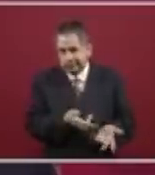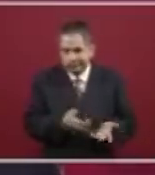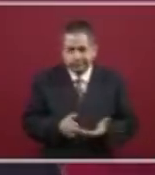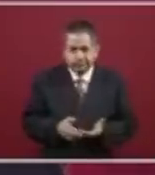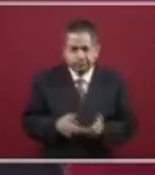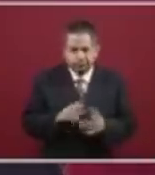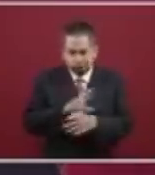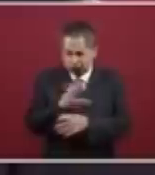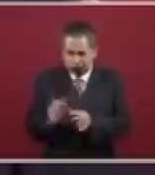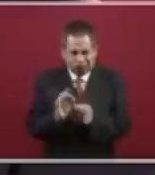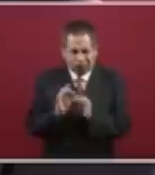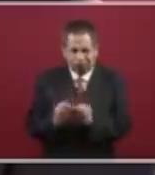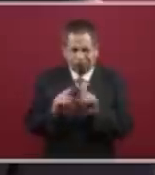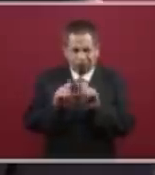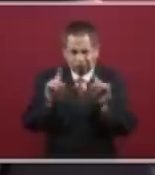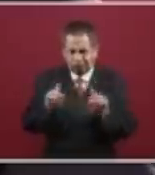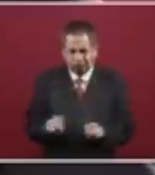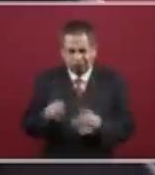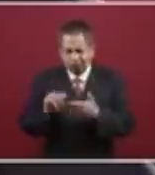Todo fue